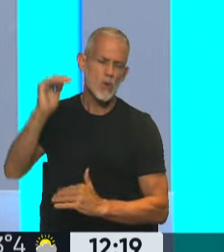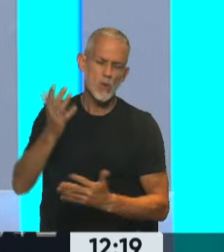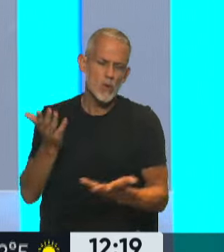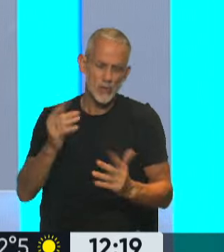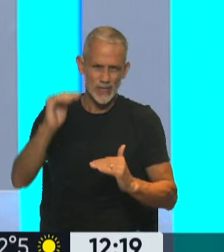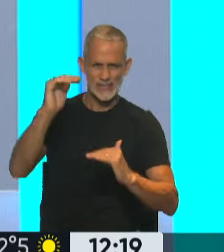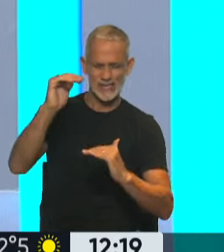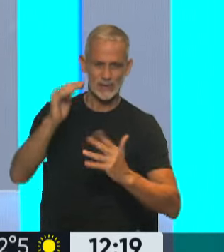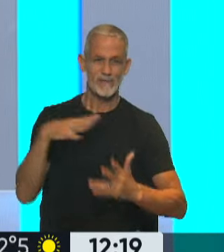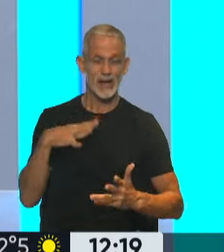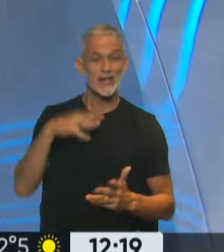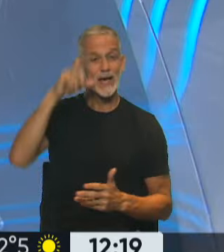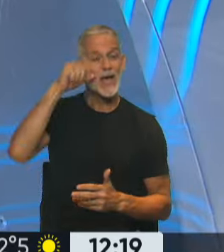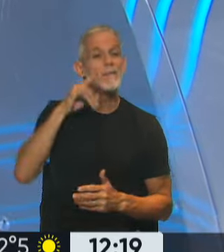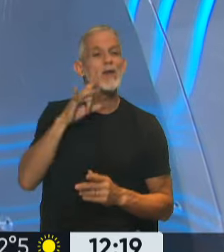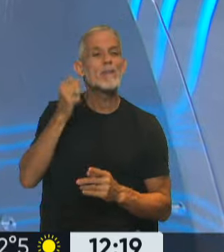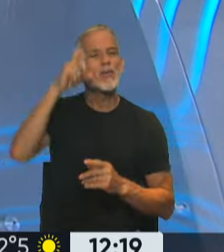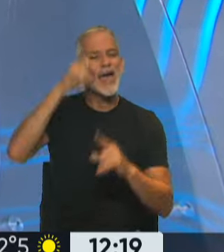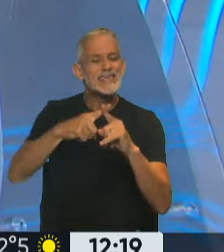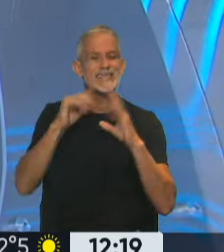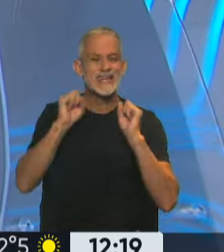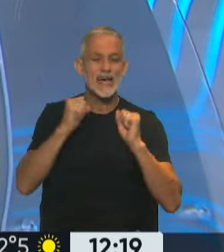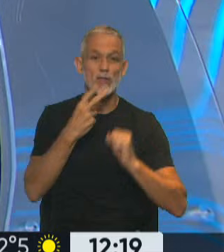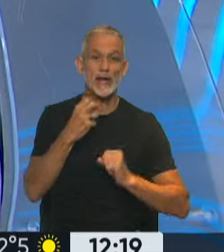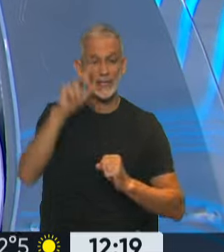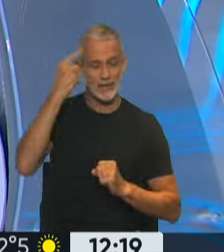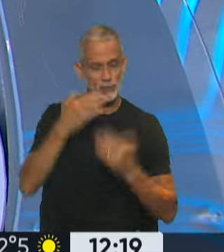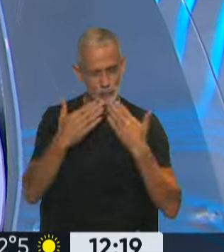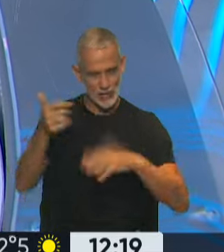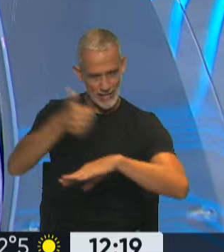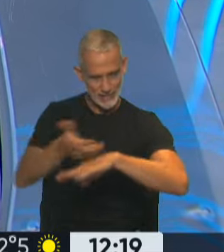residenciales, ¿no? Emilio Apud, exsecretario de Energía de la Nación, gracias por estos minutos. Muy amable. No,